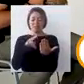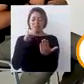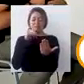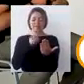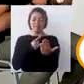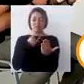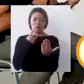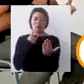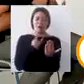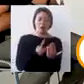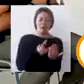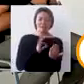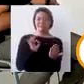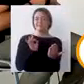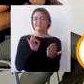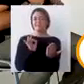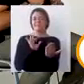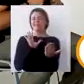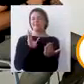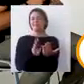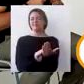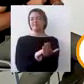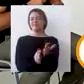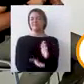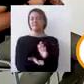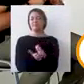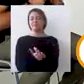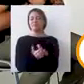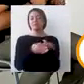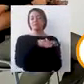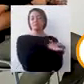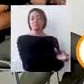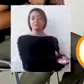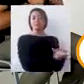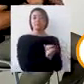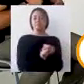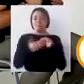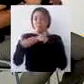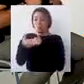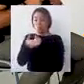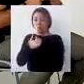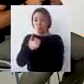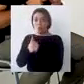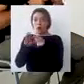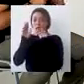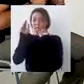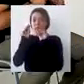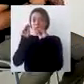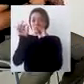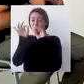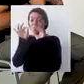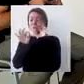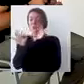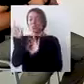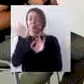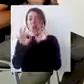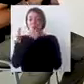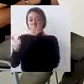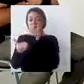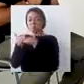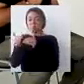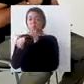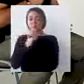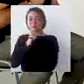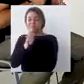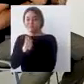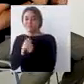de que empezamos a hacerlo guiado, haciendo esa retroalimentación cada 8 días acerca de los capítulos que vamos leyendo,